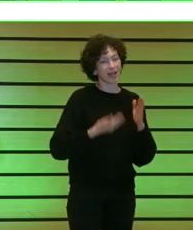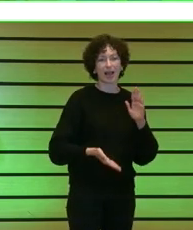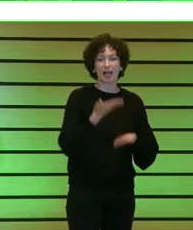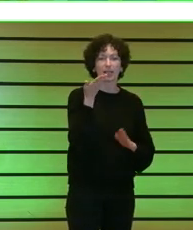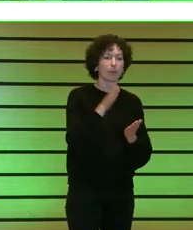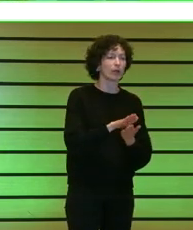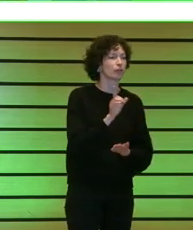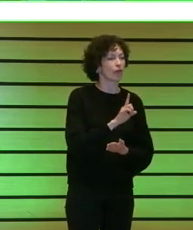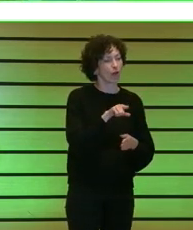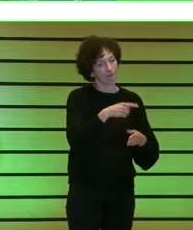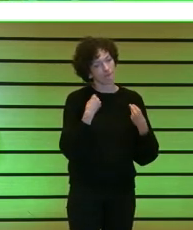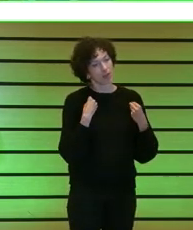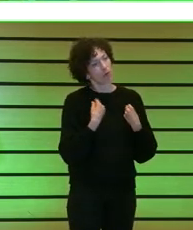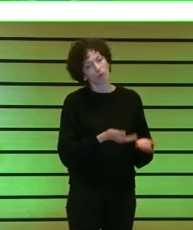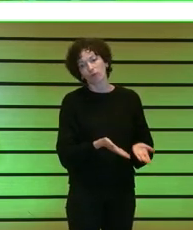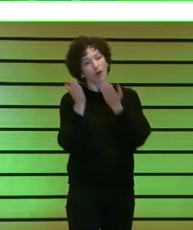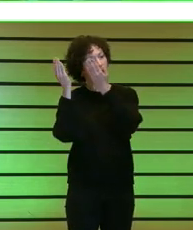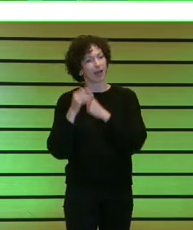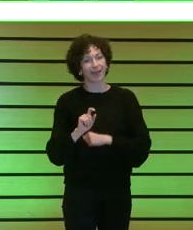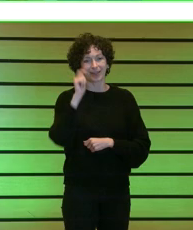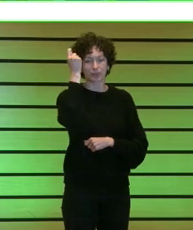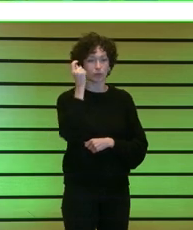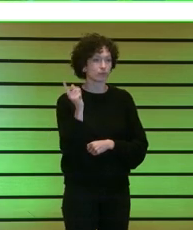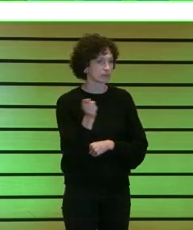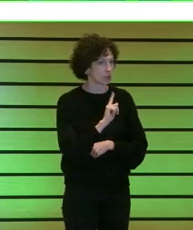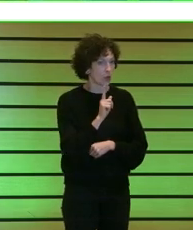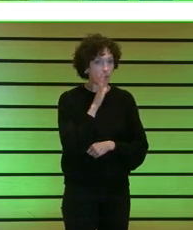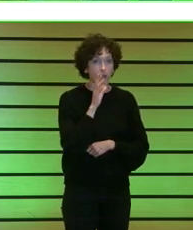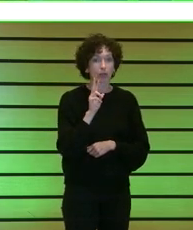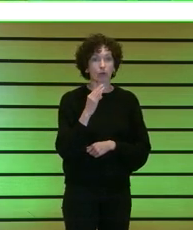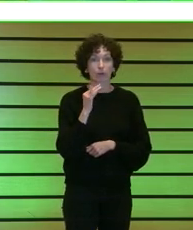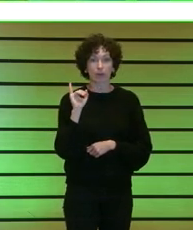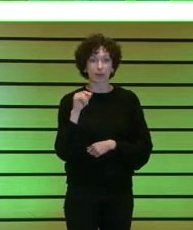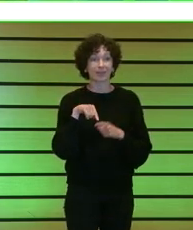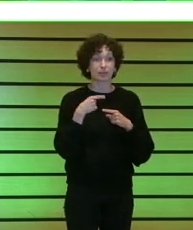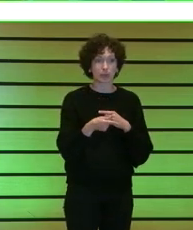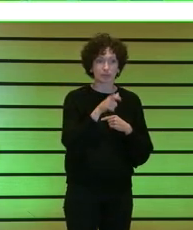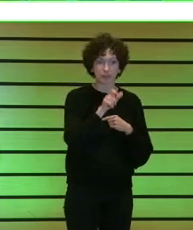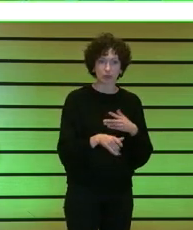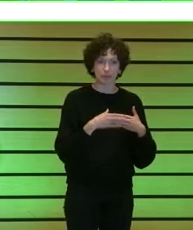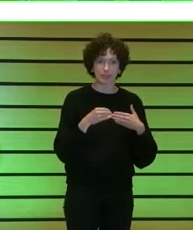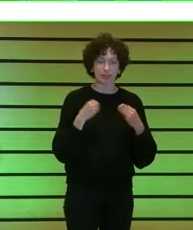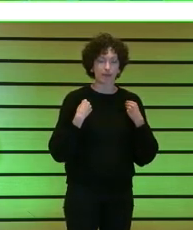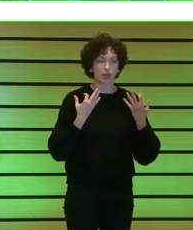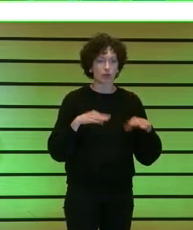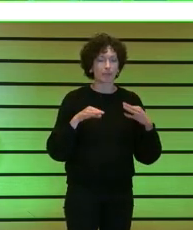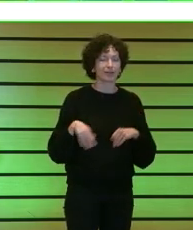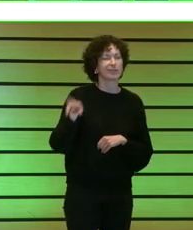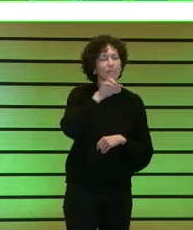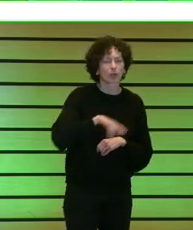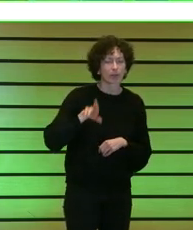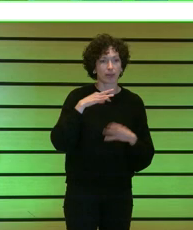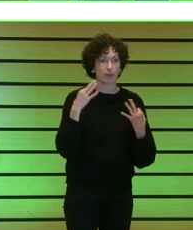está vivo y le sacamos de la UCI éxito Pues no porque después de la UCI el paciente tiene que recuperar su vida normal porque el paciente